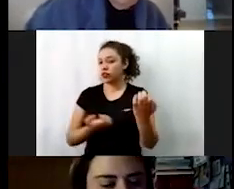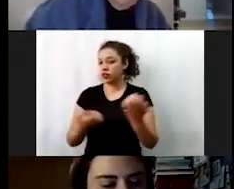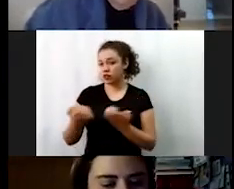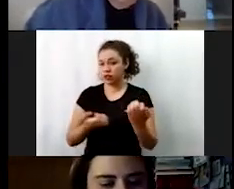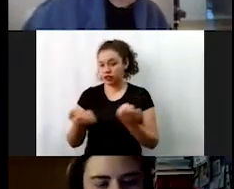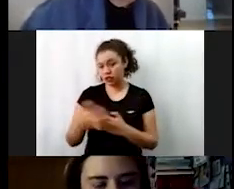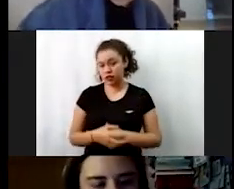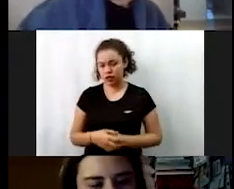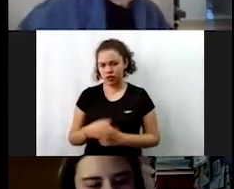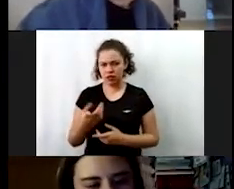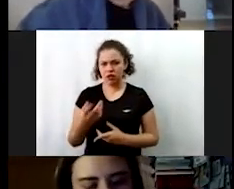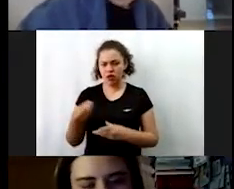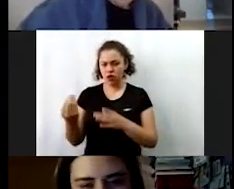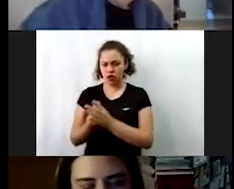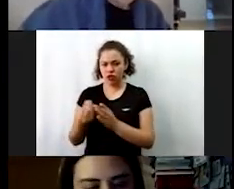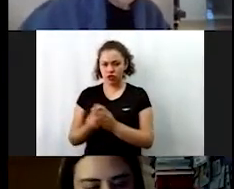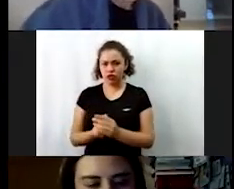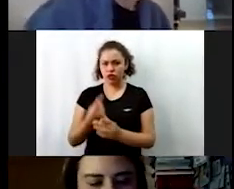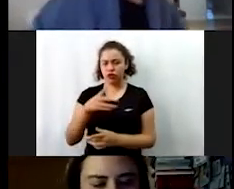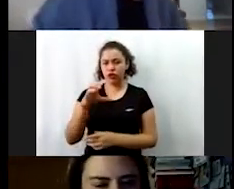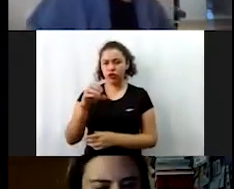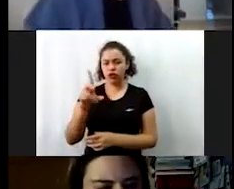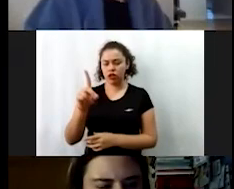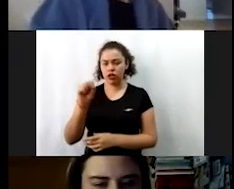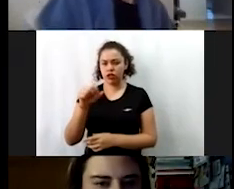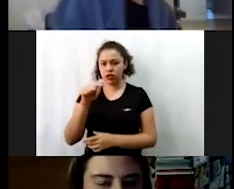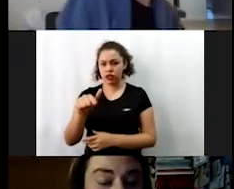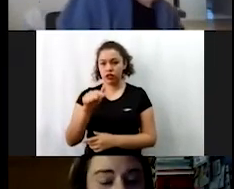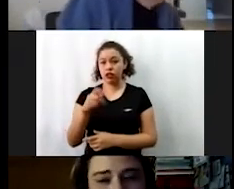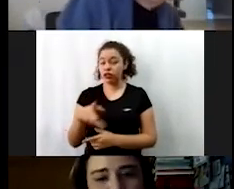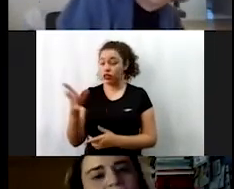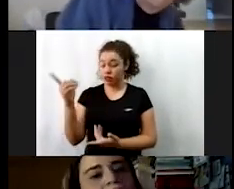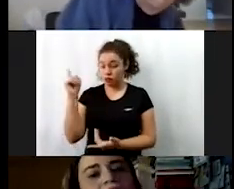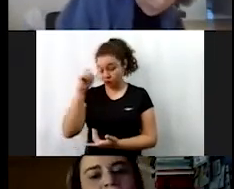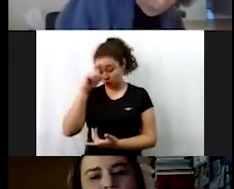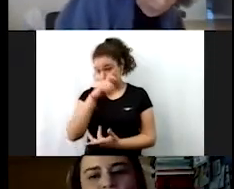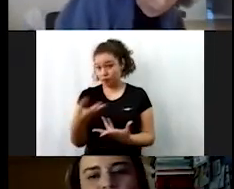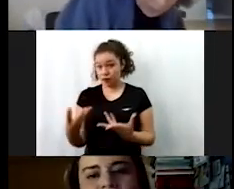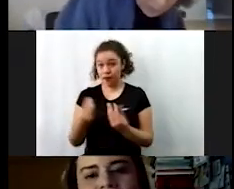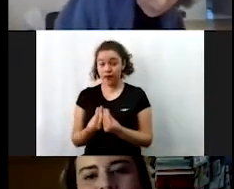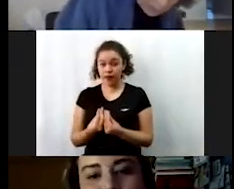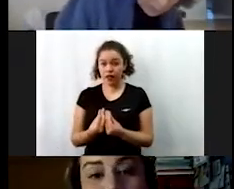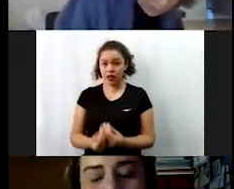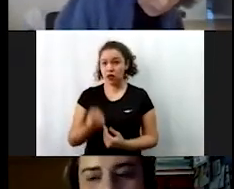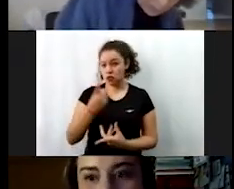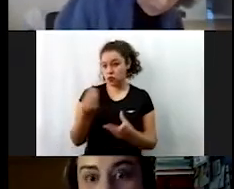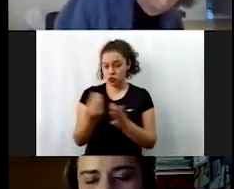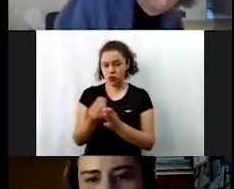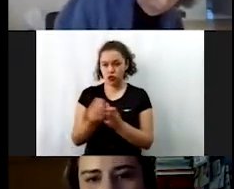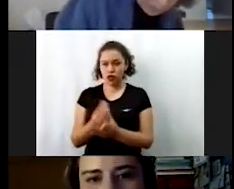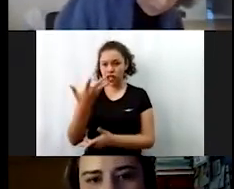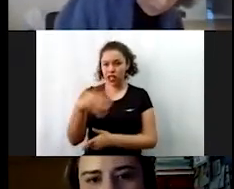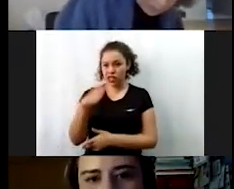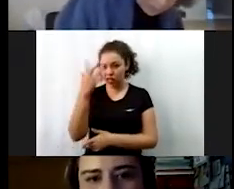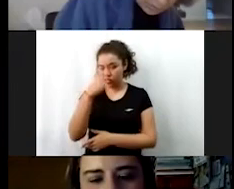curso nada más del ODS 17 porque es muy complejo, les puedo decir que da para un curso hasta de 10 horas hablar solamente